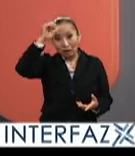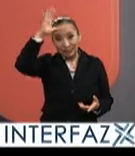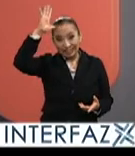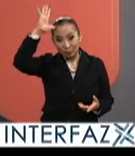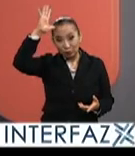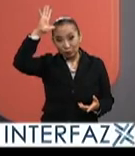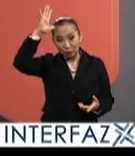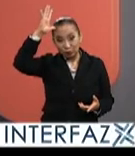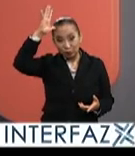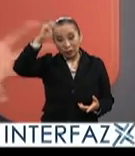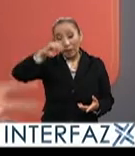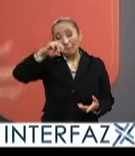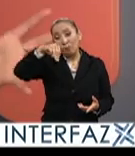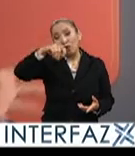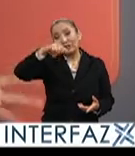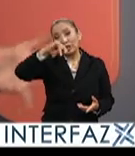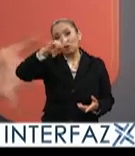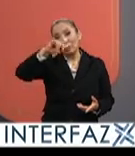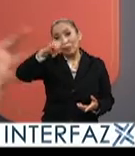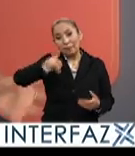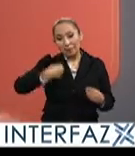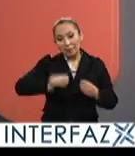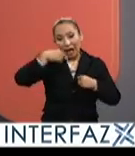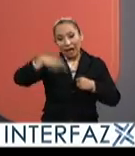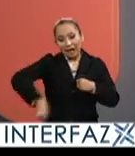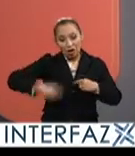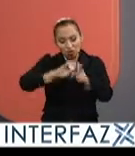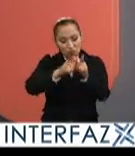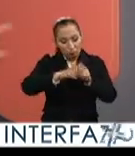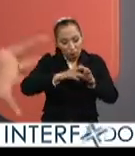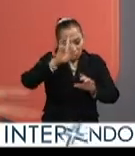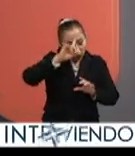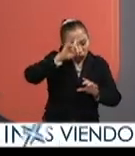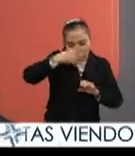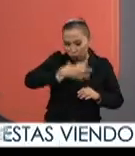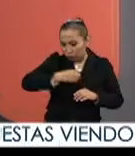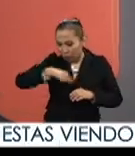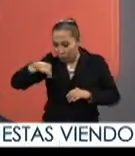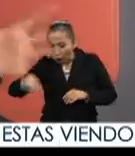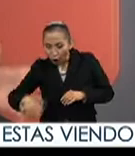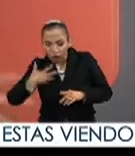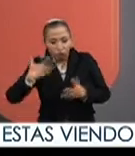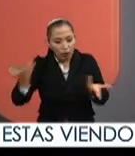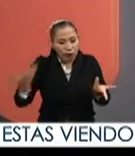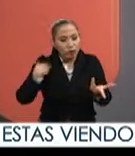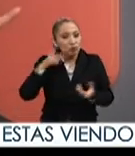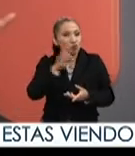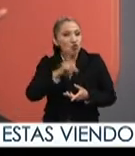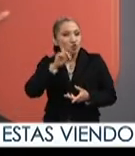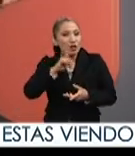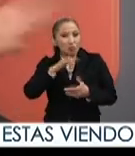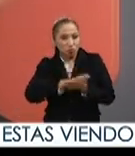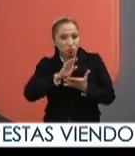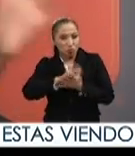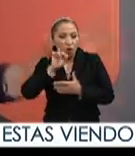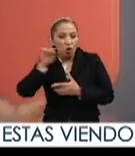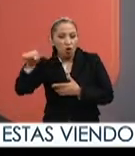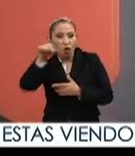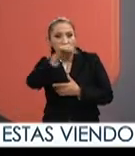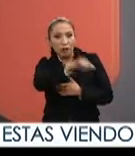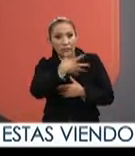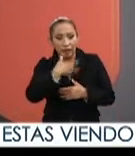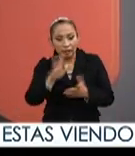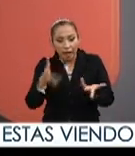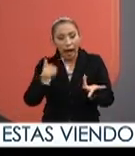Moctezuma vivía aquí con su consejo y sus hijos y sus concubinas, en fin, y que